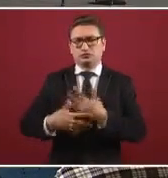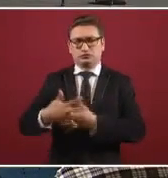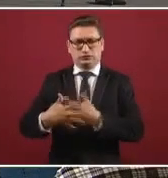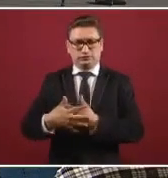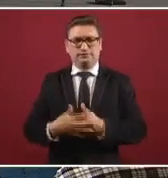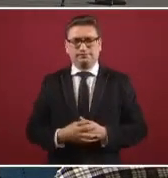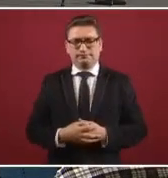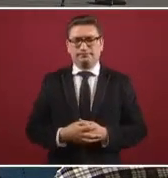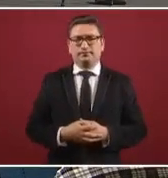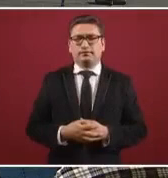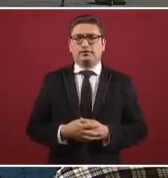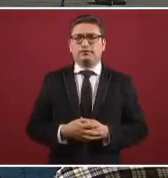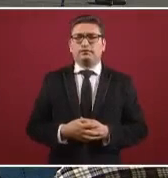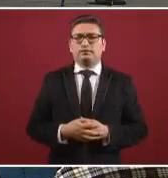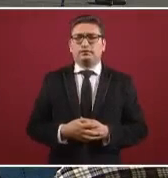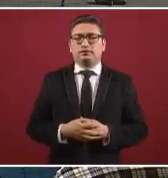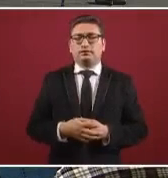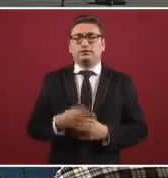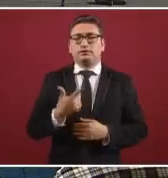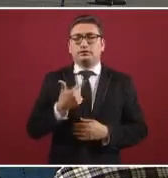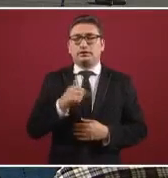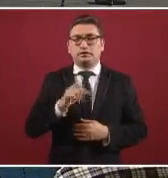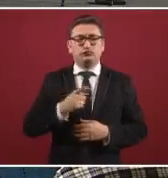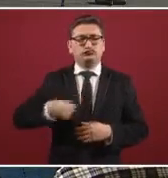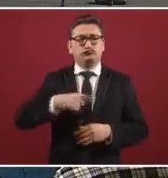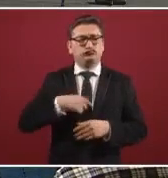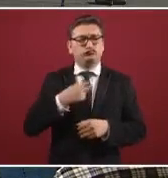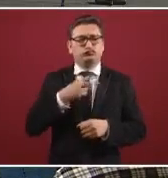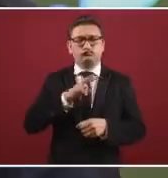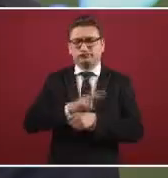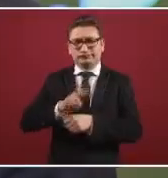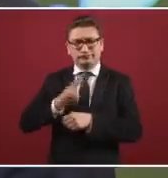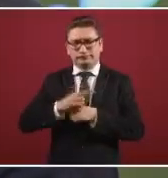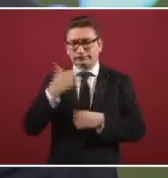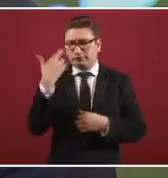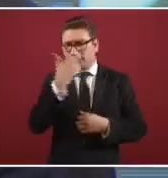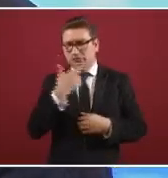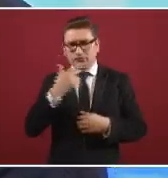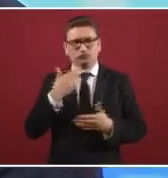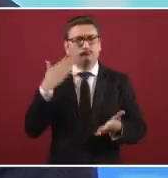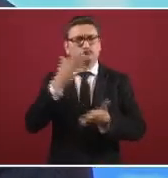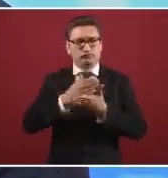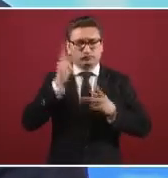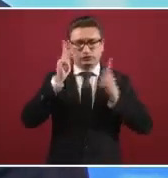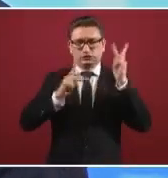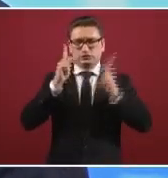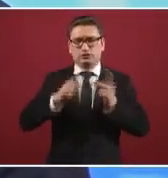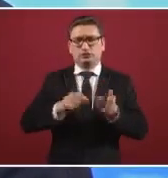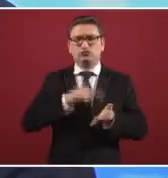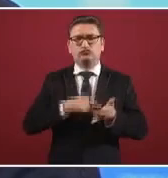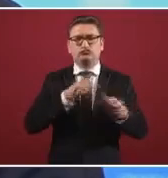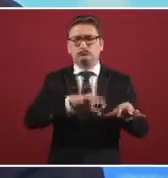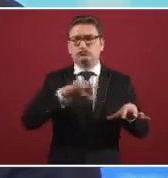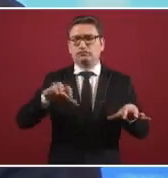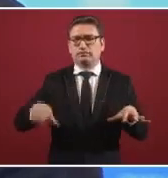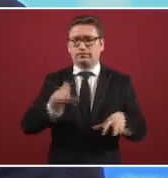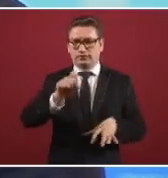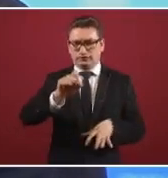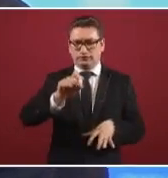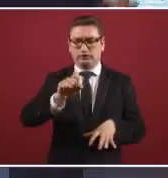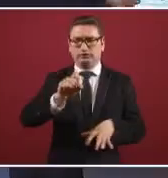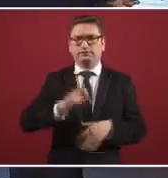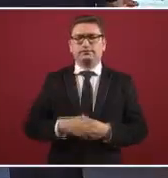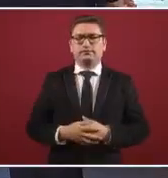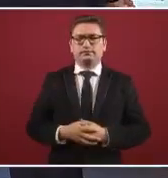en la verificación de gas, les informamos que visitamos 20 estaciones de